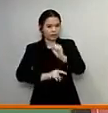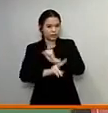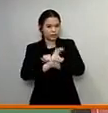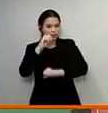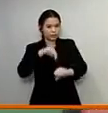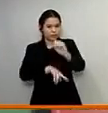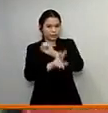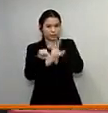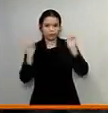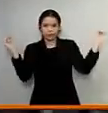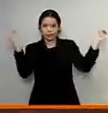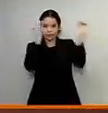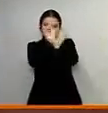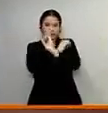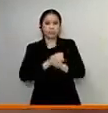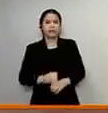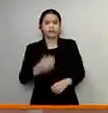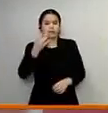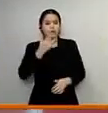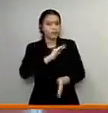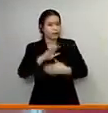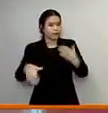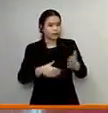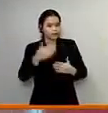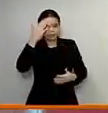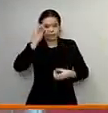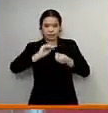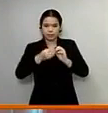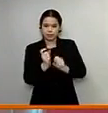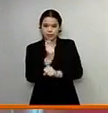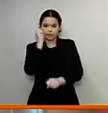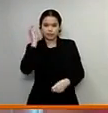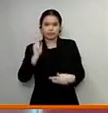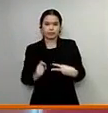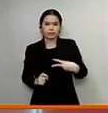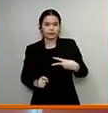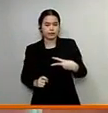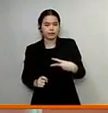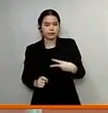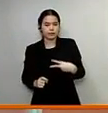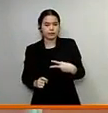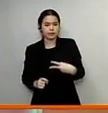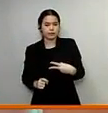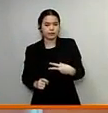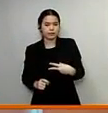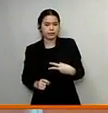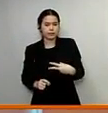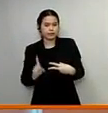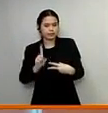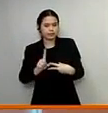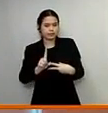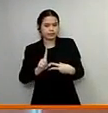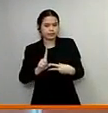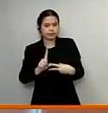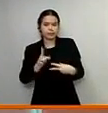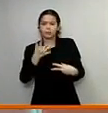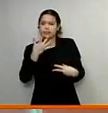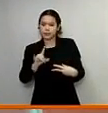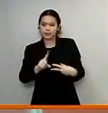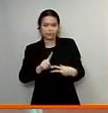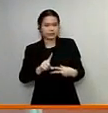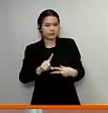y premiados mix. Así que les doy muchísima suerte, conocemos el primer número ganador, primer dígito. 1, segundo dígito,